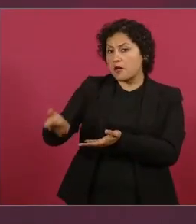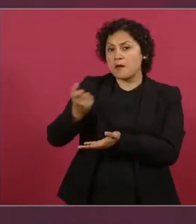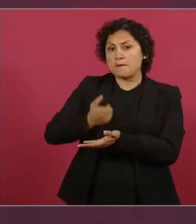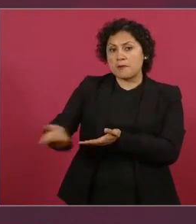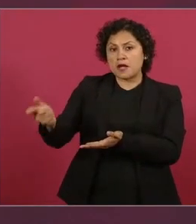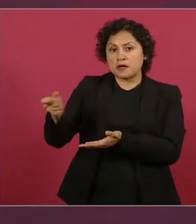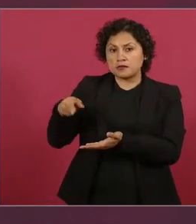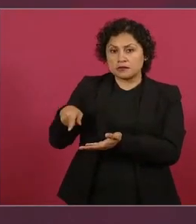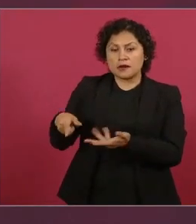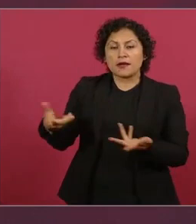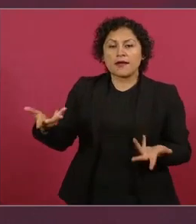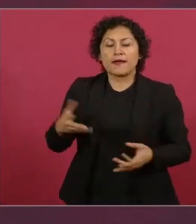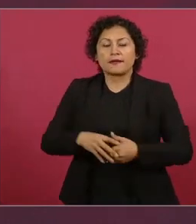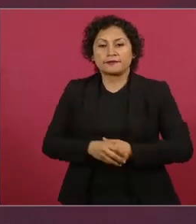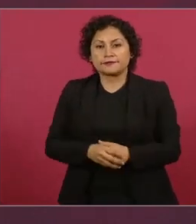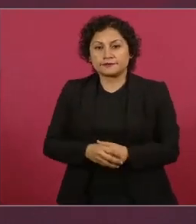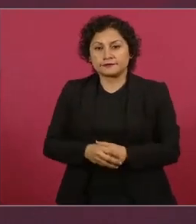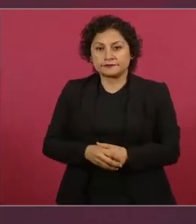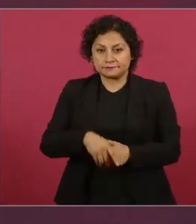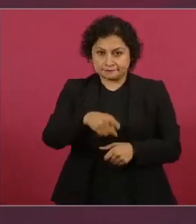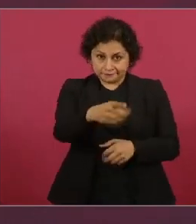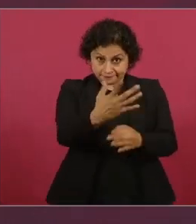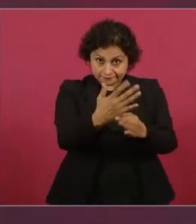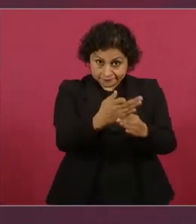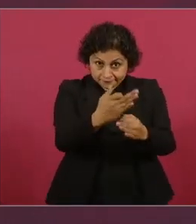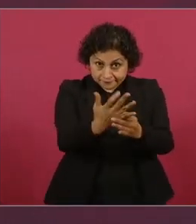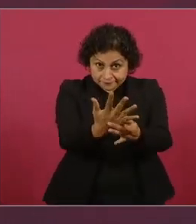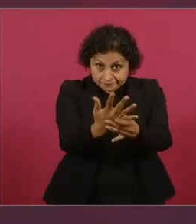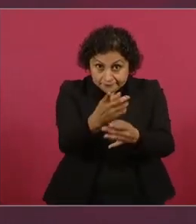ustedes denunciando y que es totalmente cierto.